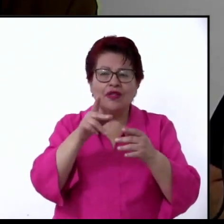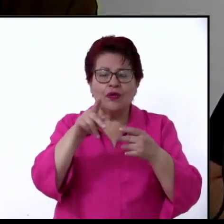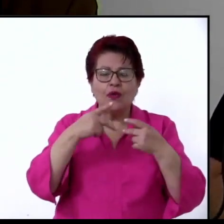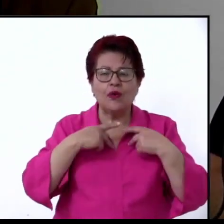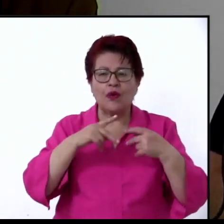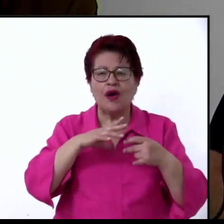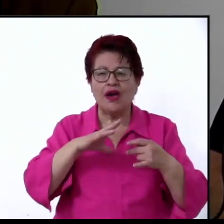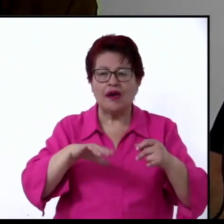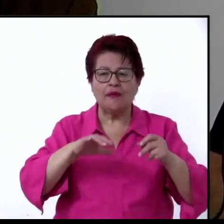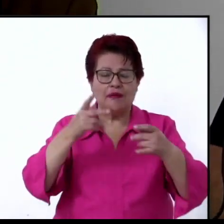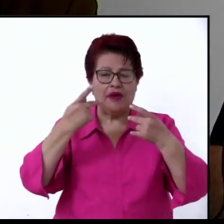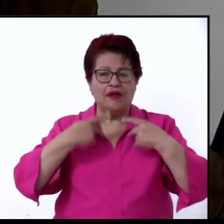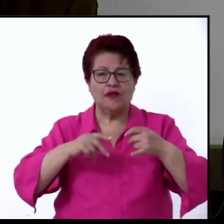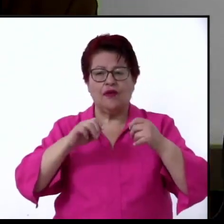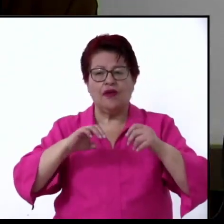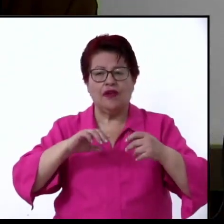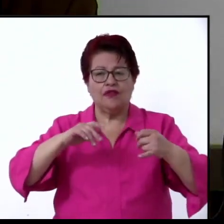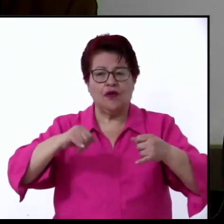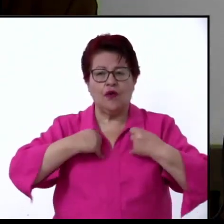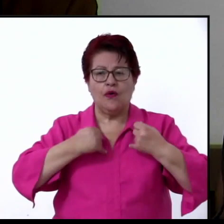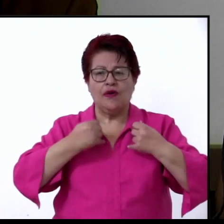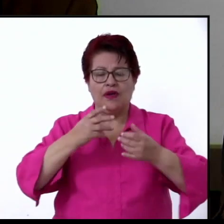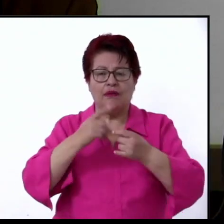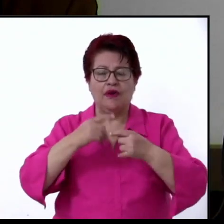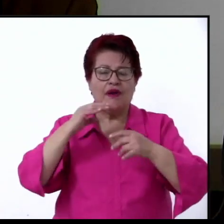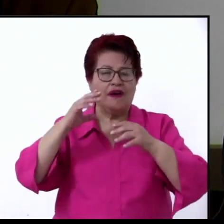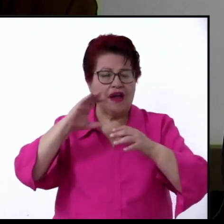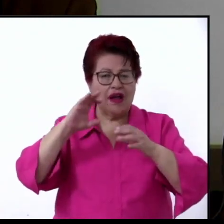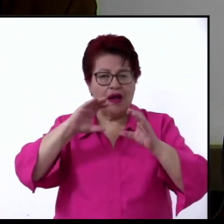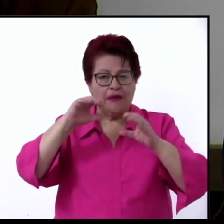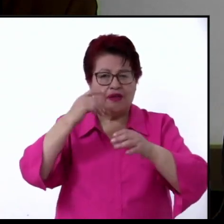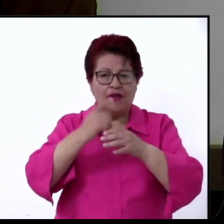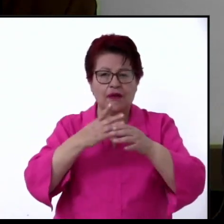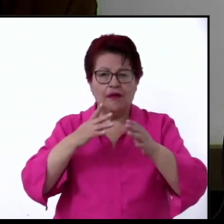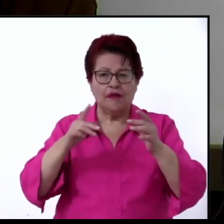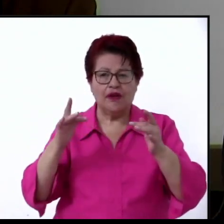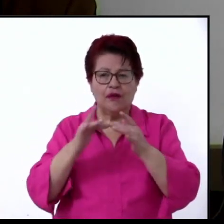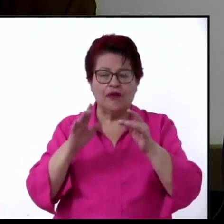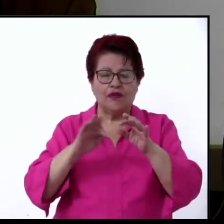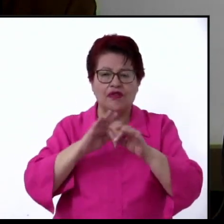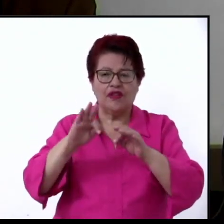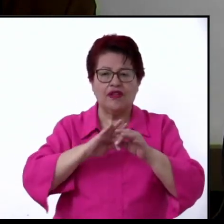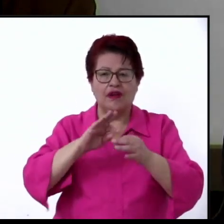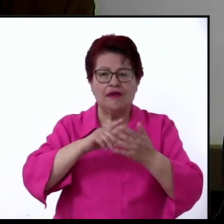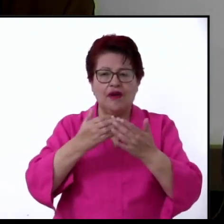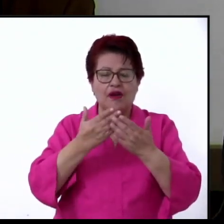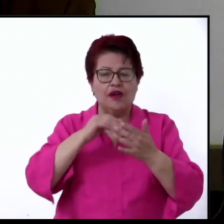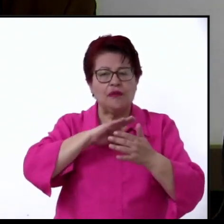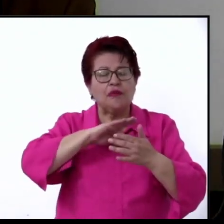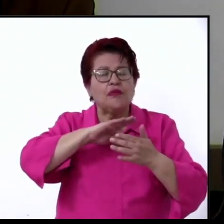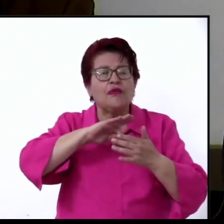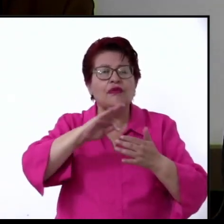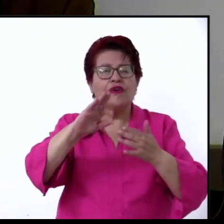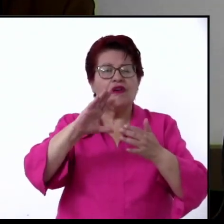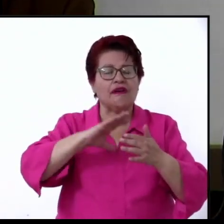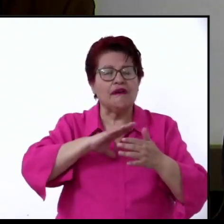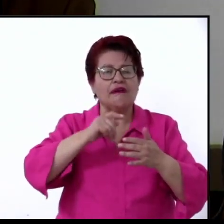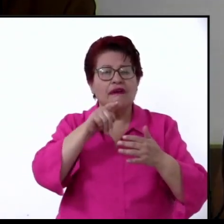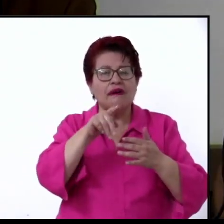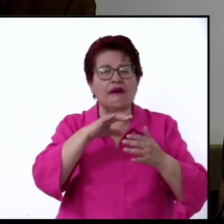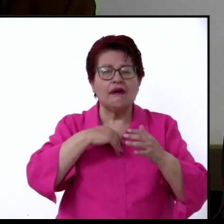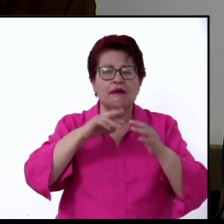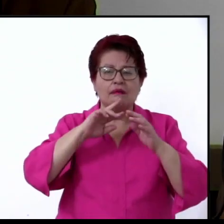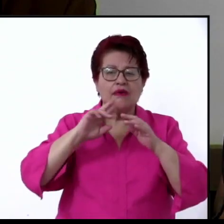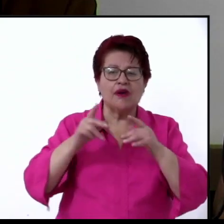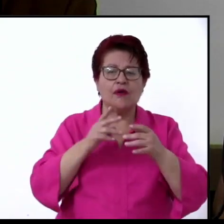personas jóvenes, que implica capacitación, vinculación laboral, la posibilidad de poder tener